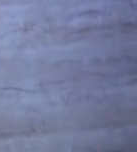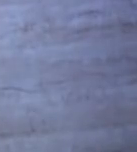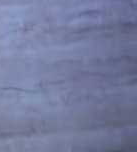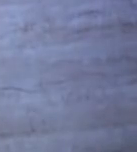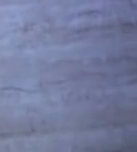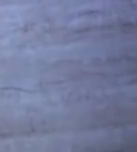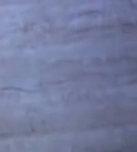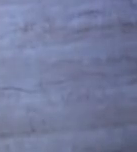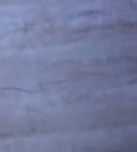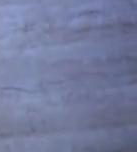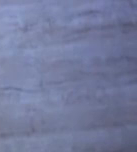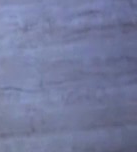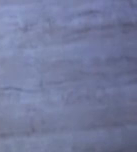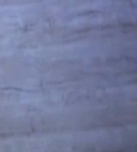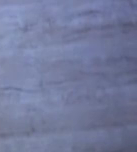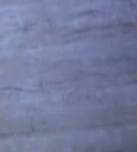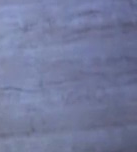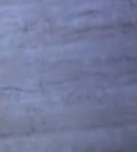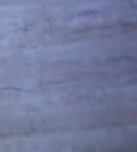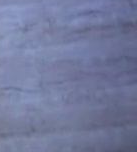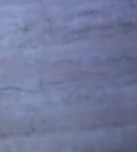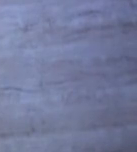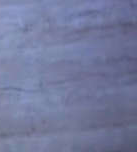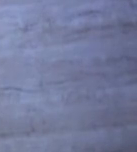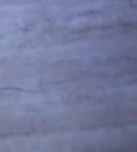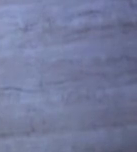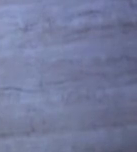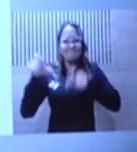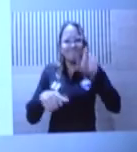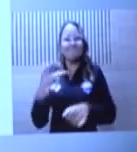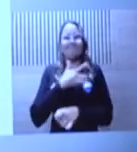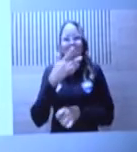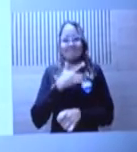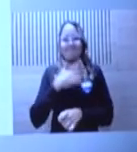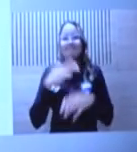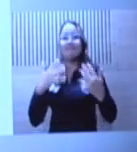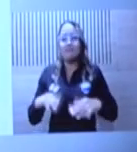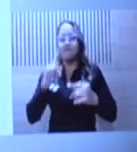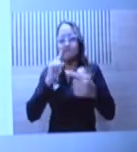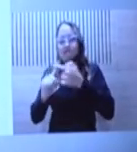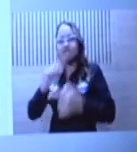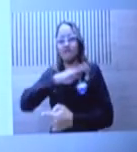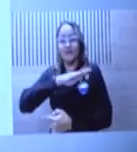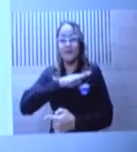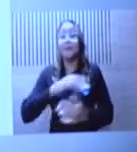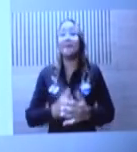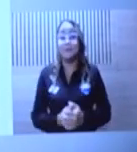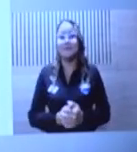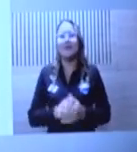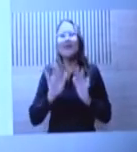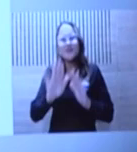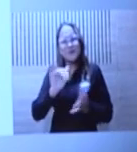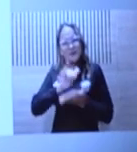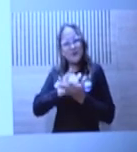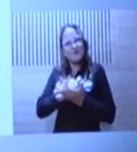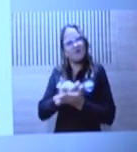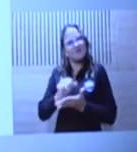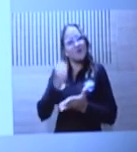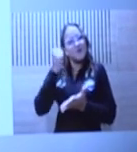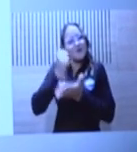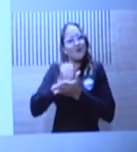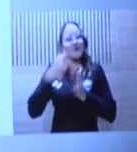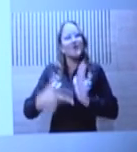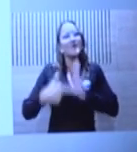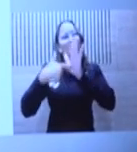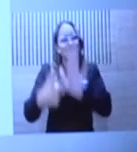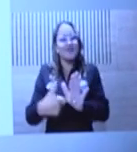todas las dependencias de la alcaldía que la gente siente que de verdad cuenta para la alcaldía Y esa esa impronta personal trato tratamos nosotros de tenerla aquí